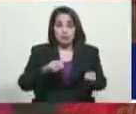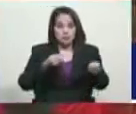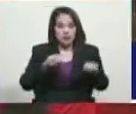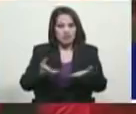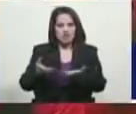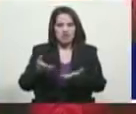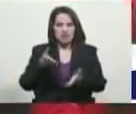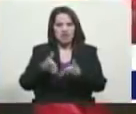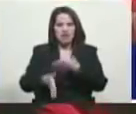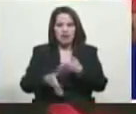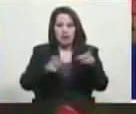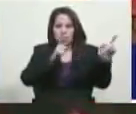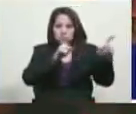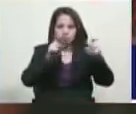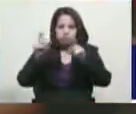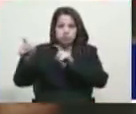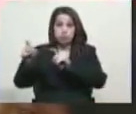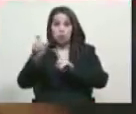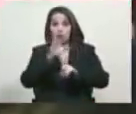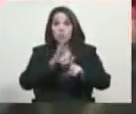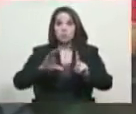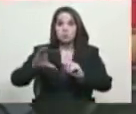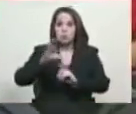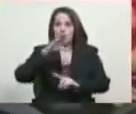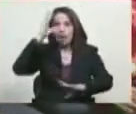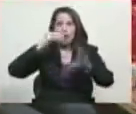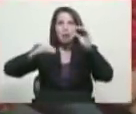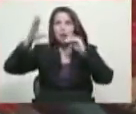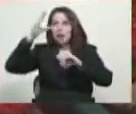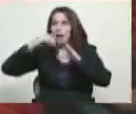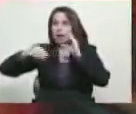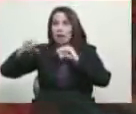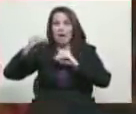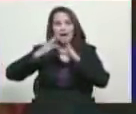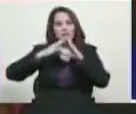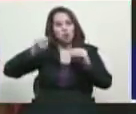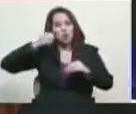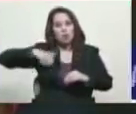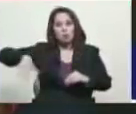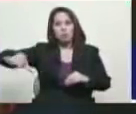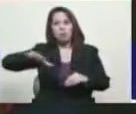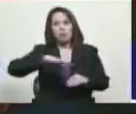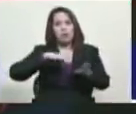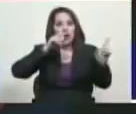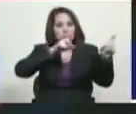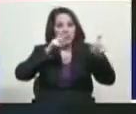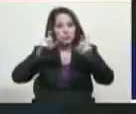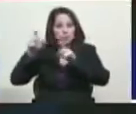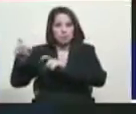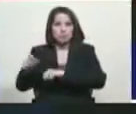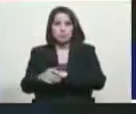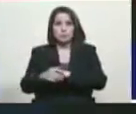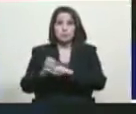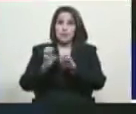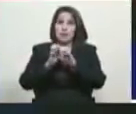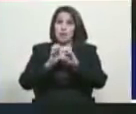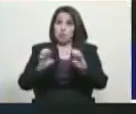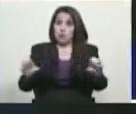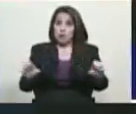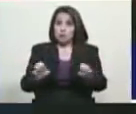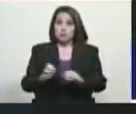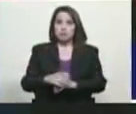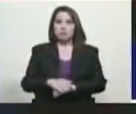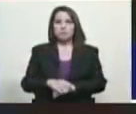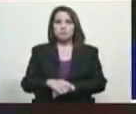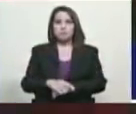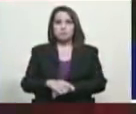conocimiento, cultura a todo un pueblo. La educación